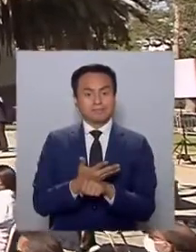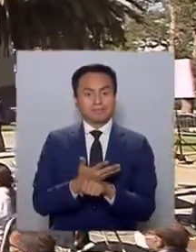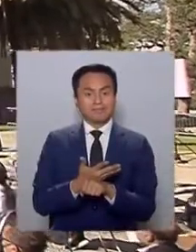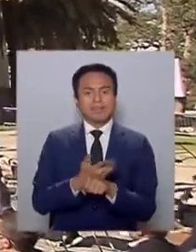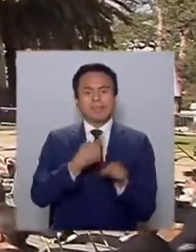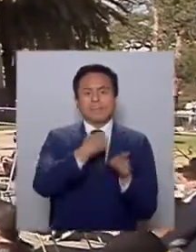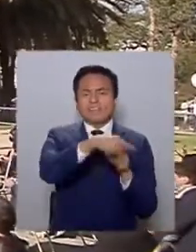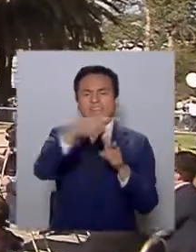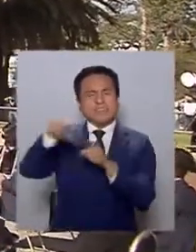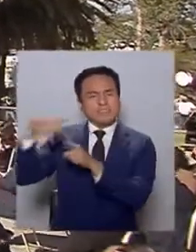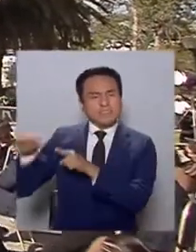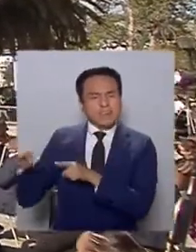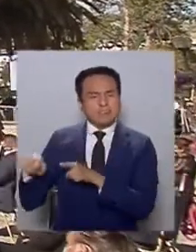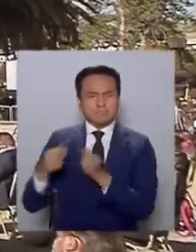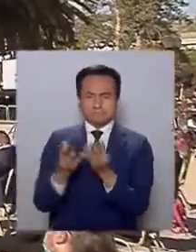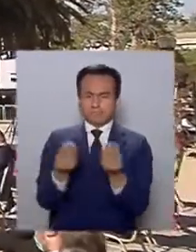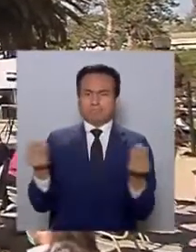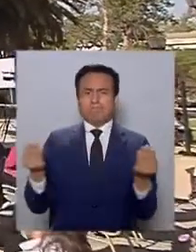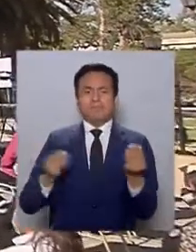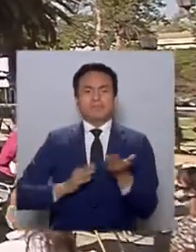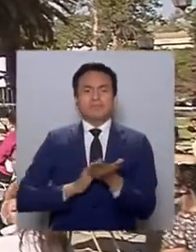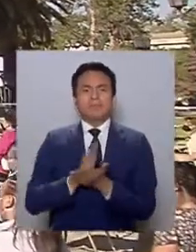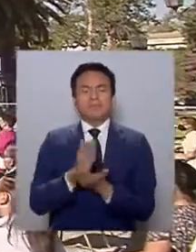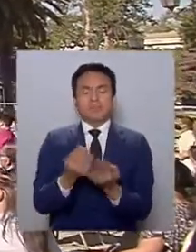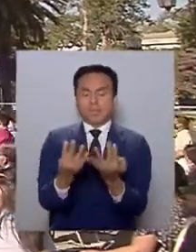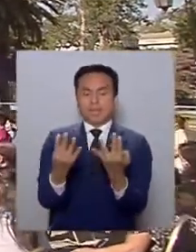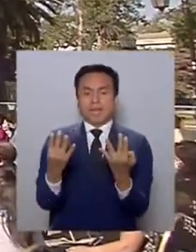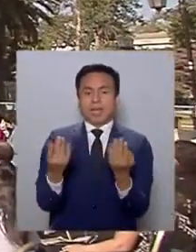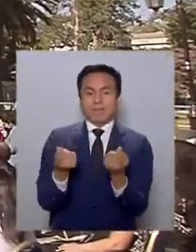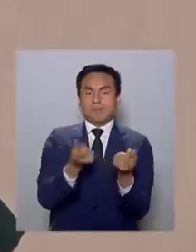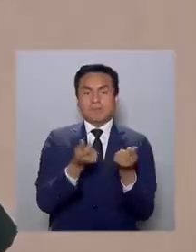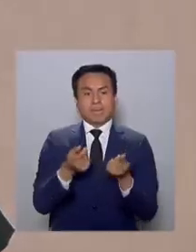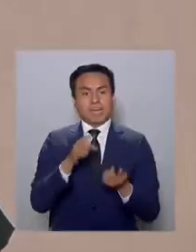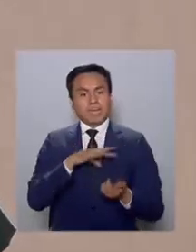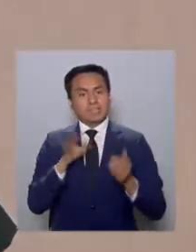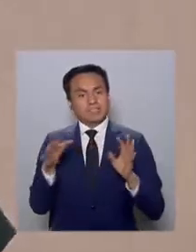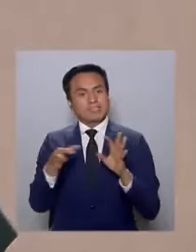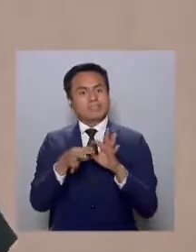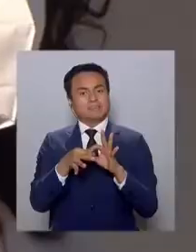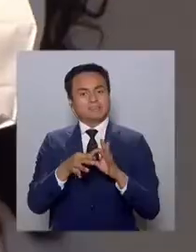una diversidad que empieza a parecerse a Chile.